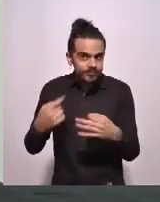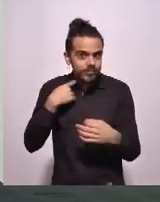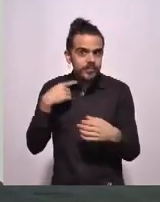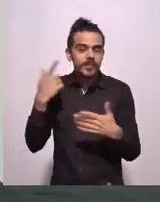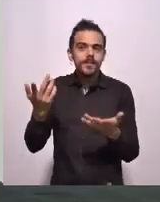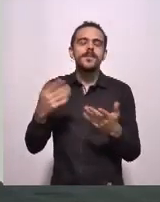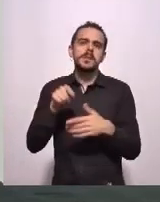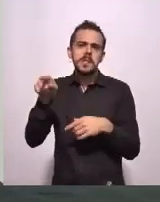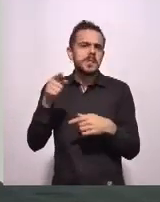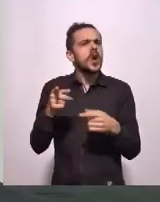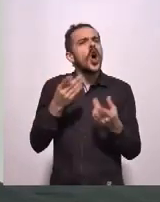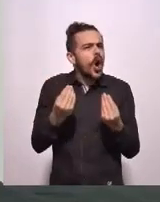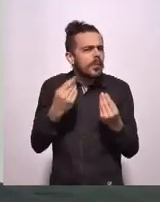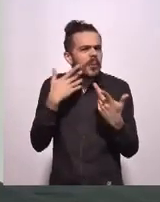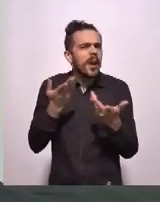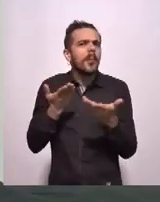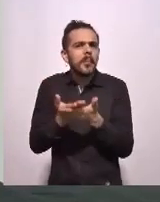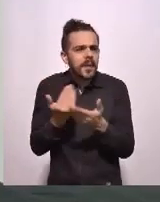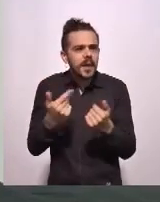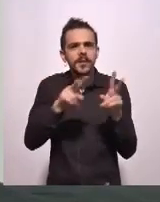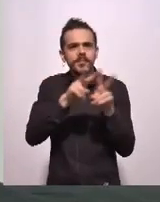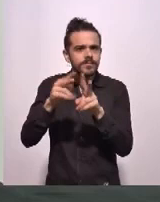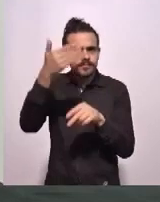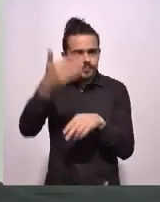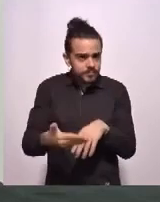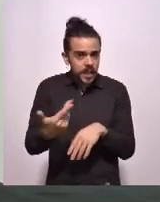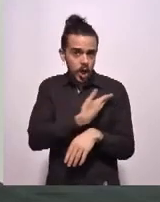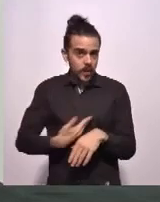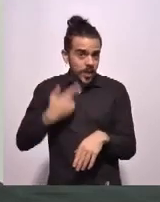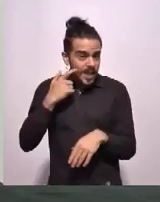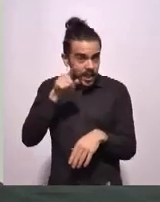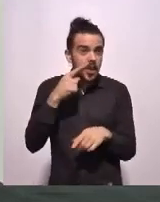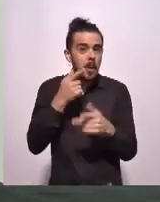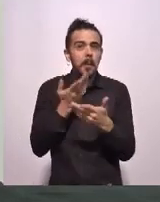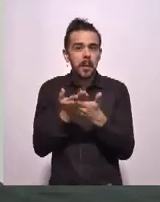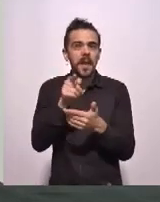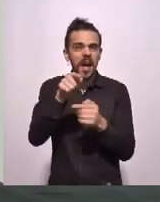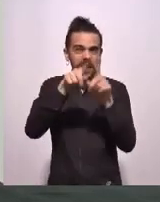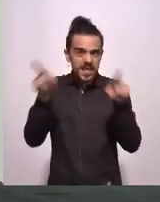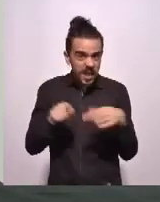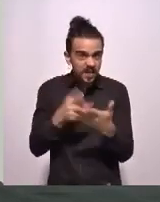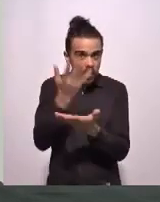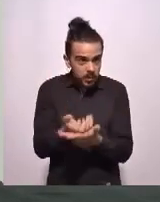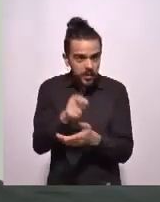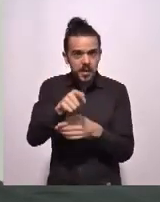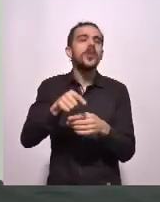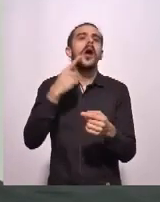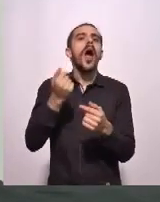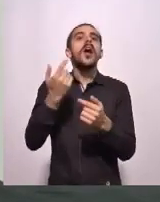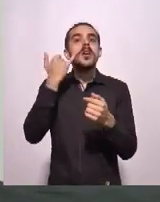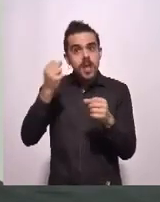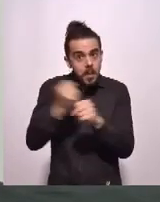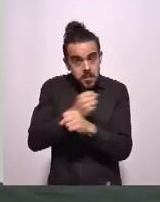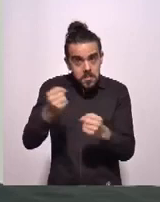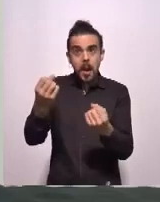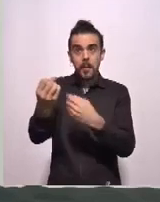página del Ministerio de Gobierno y solicitar la certificación correspondiente. La misma tiene una validez de 96 horas a partir de